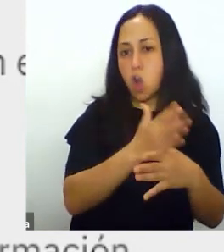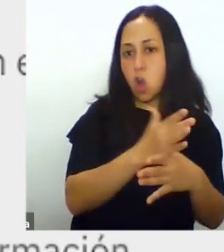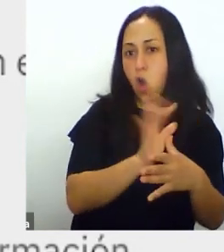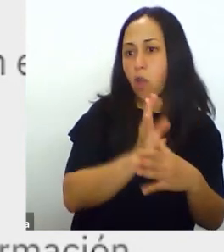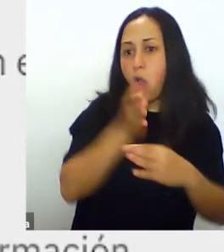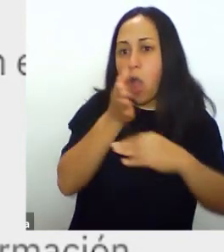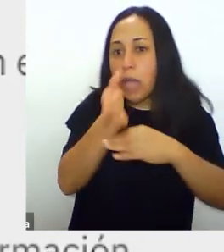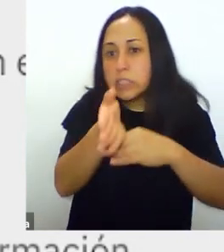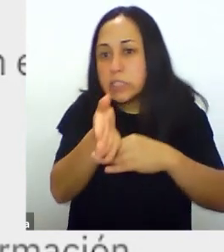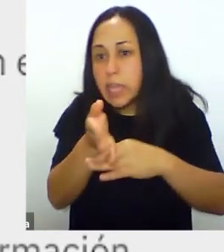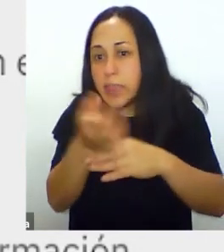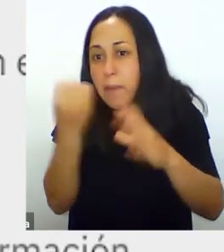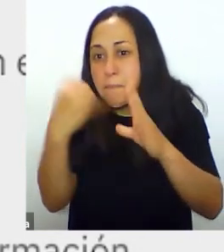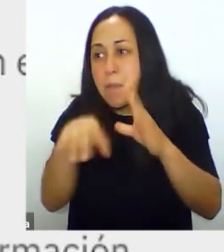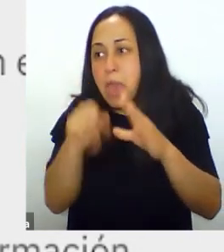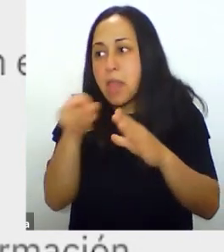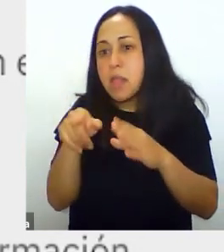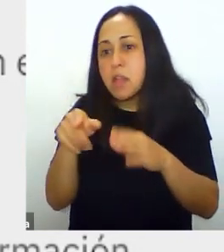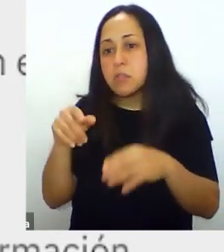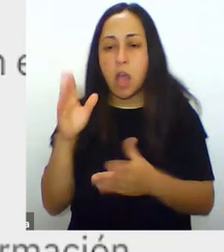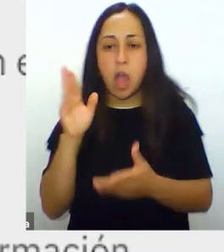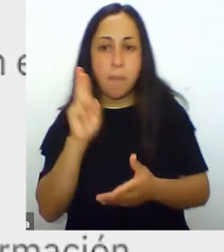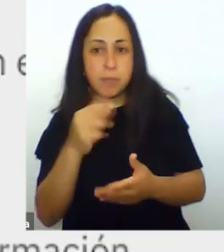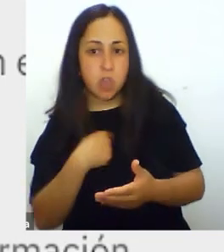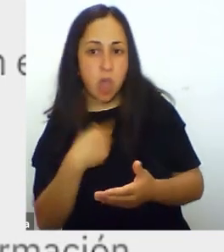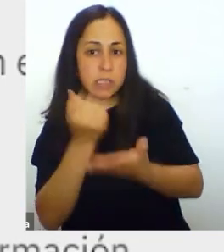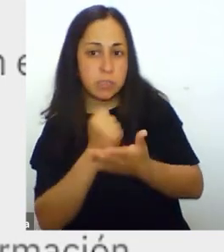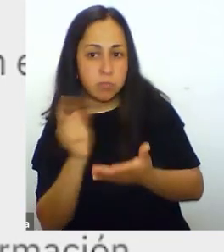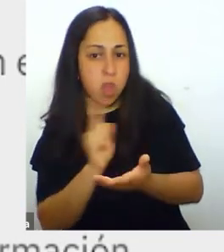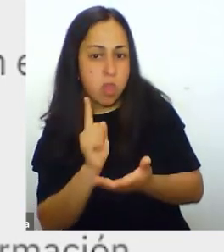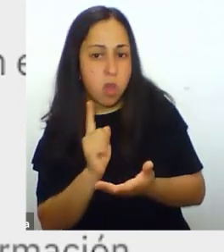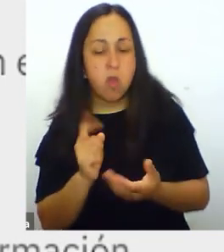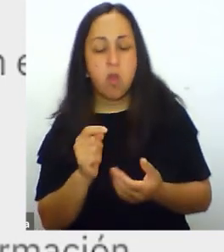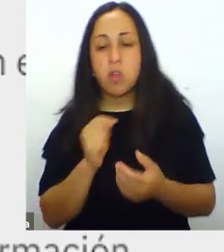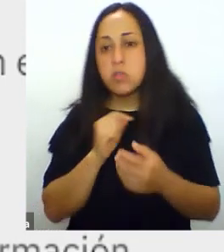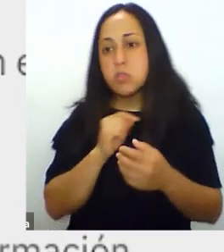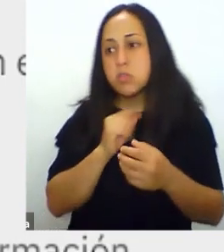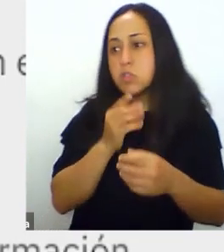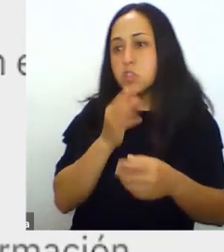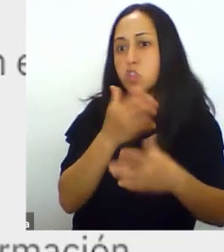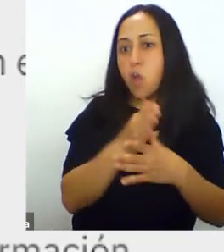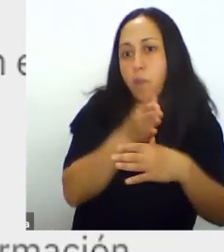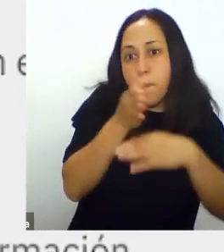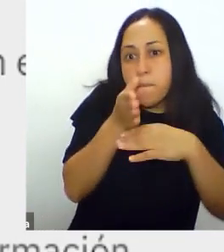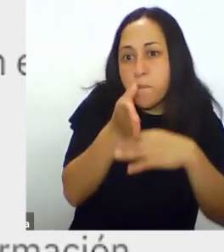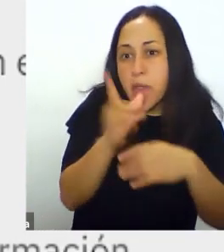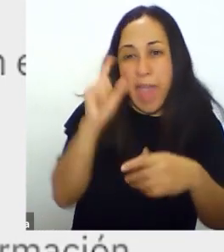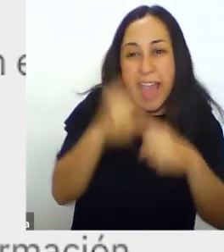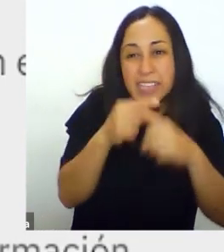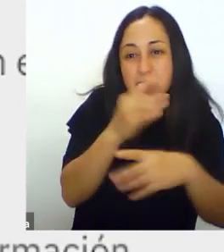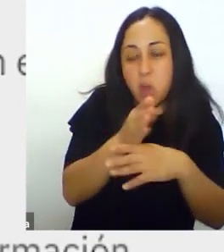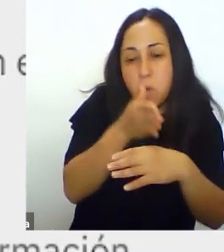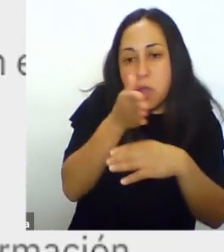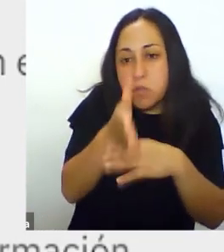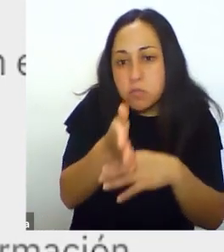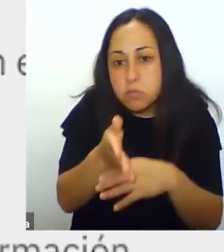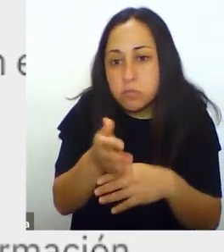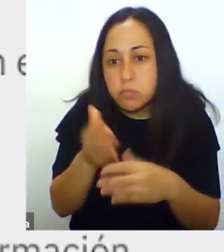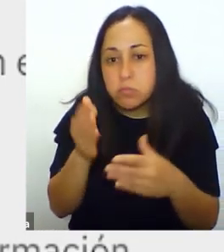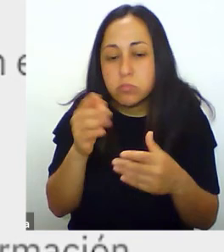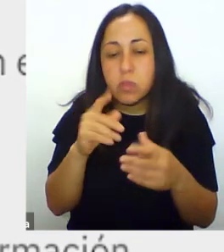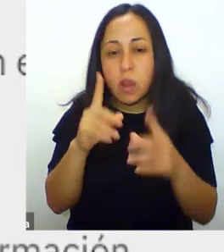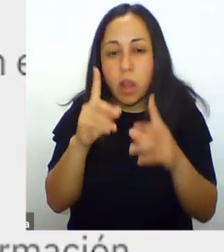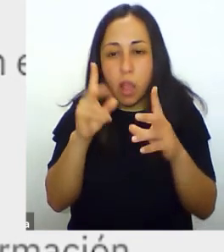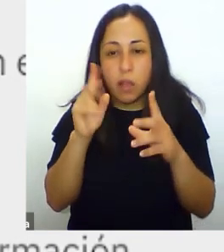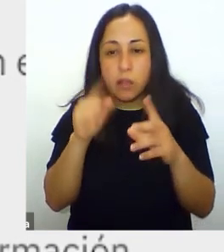accesó sin su consentimiento, sin su autorización a su correo electrónico y empezó a realizar